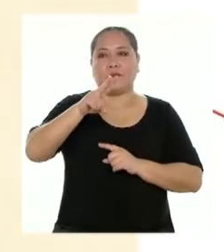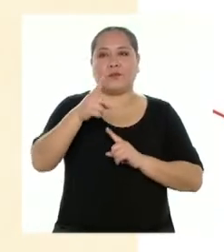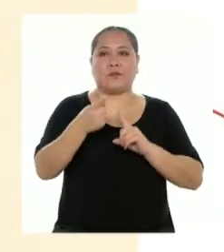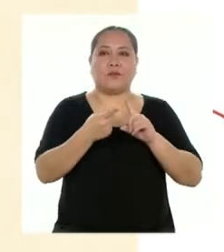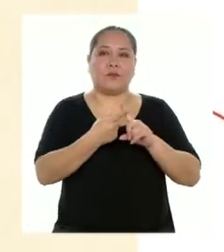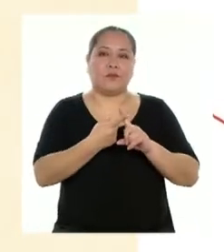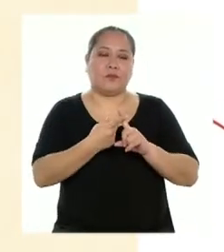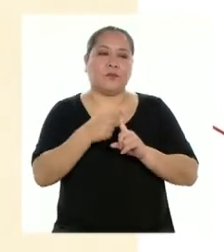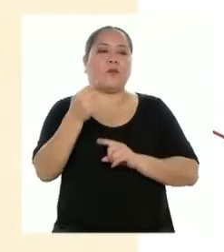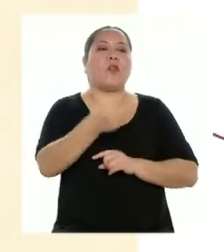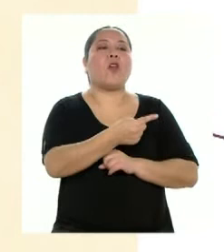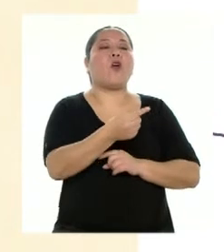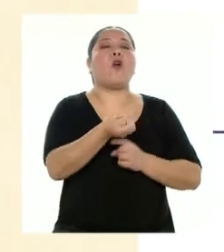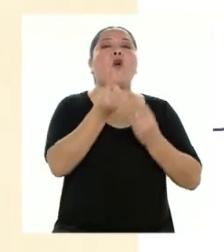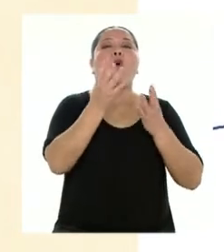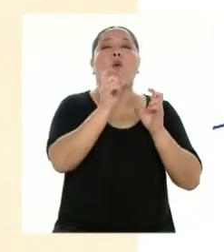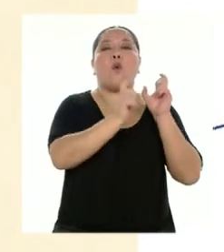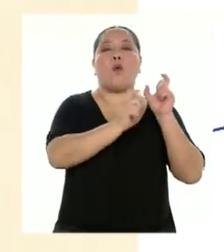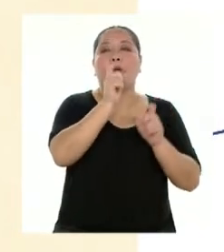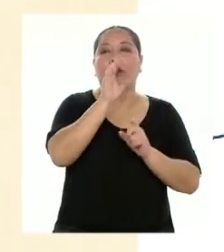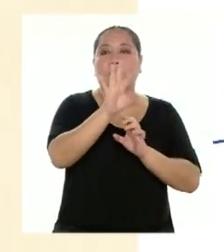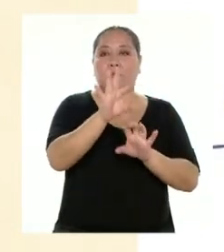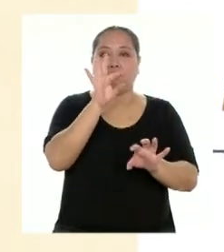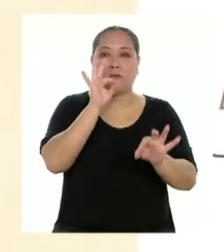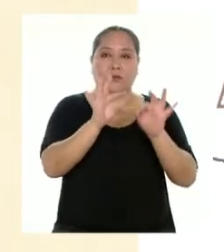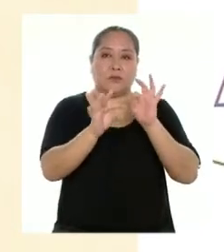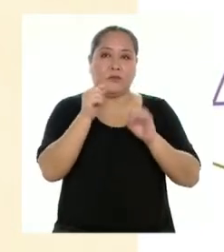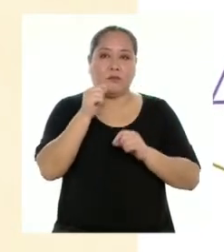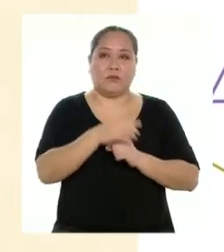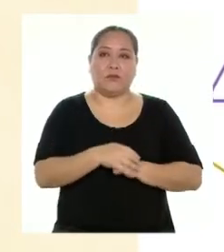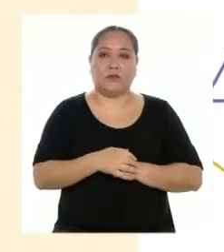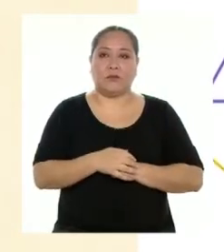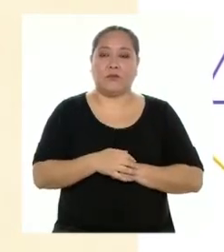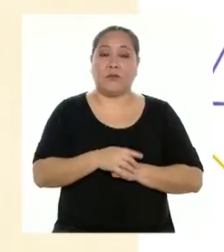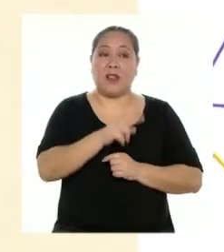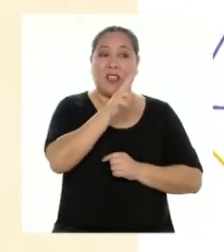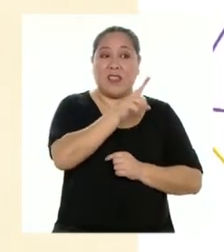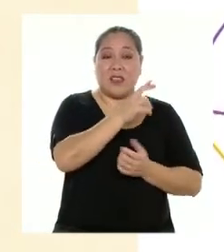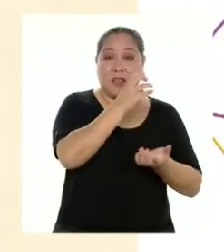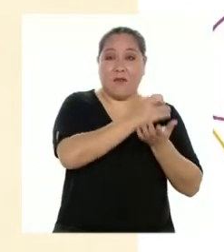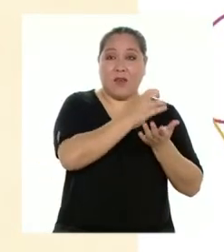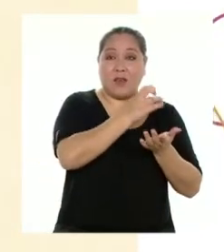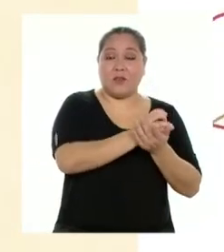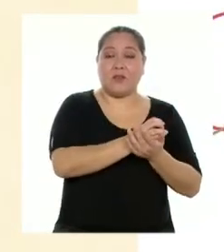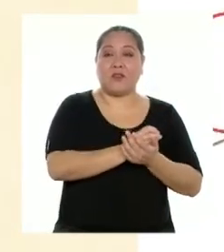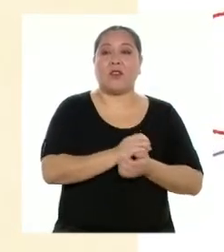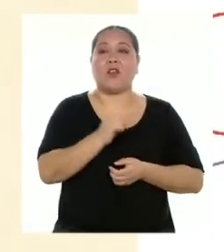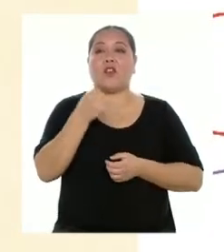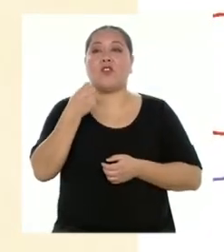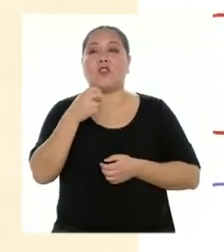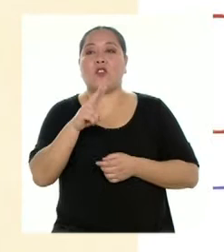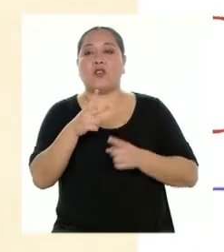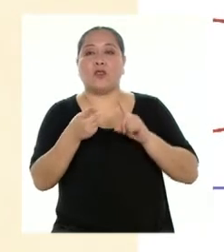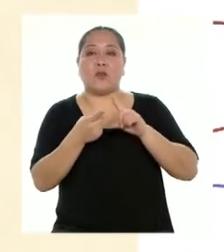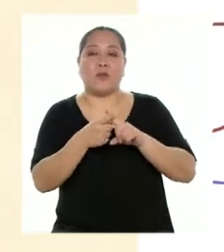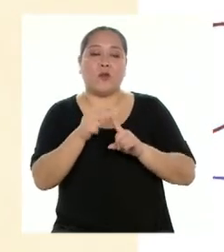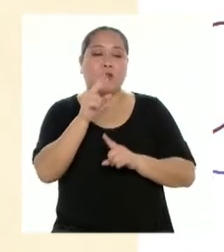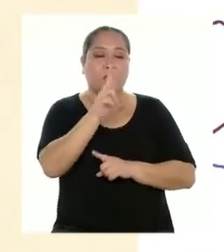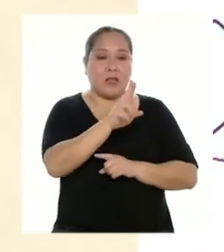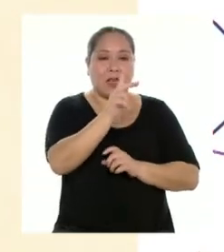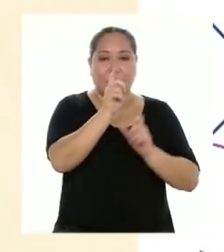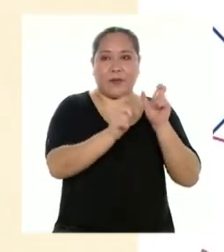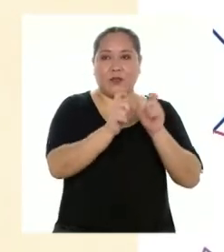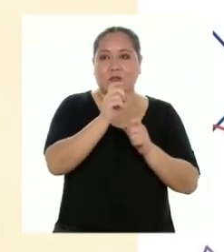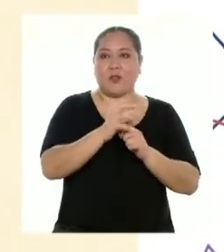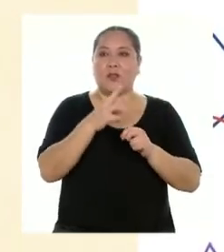la cantidad de personas que eligió cada opción. Para 3 vasos de agua multiplico 12 grados por 3 personas y